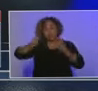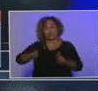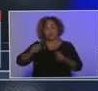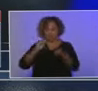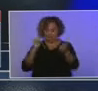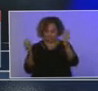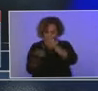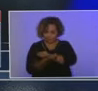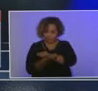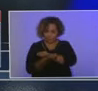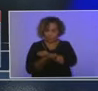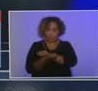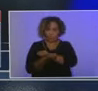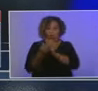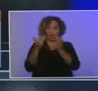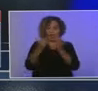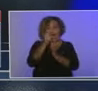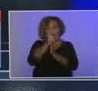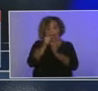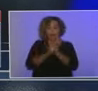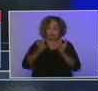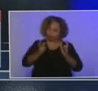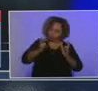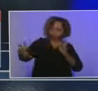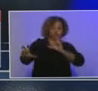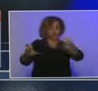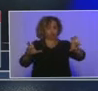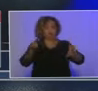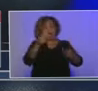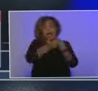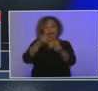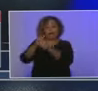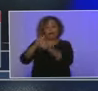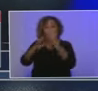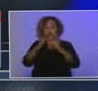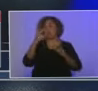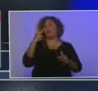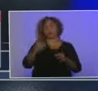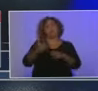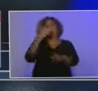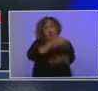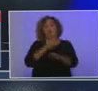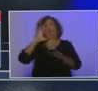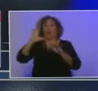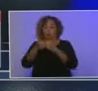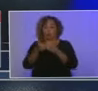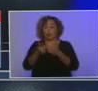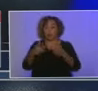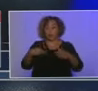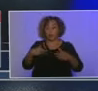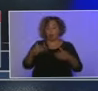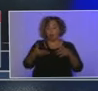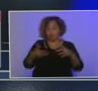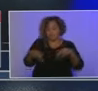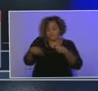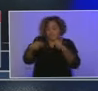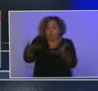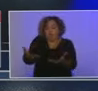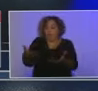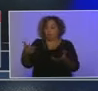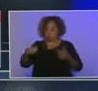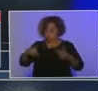enmienda y dar una autonomía real a los municipios y verás cómo la cosa mejora. Facilitador y pasar